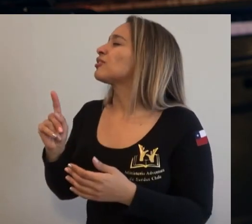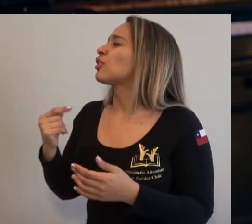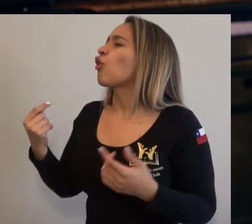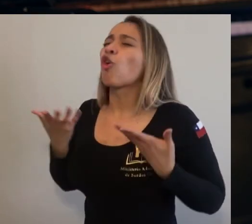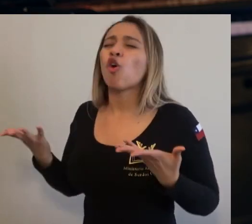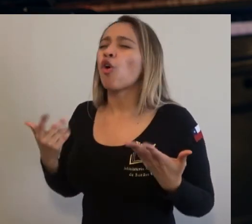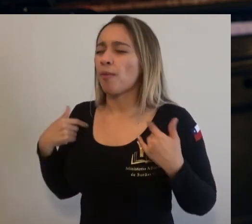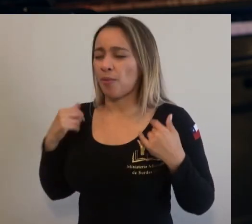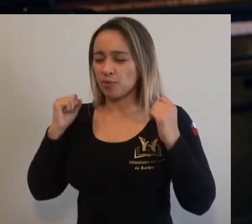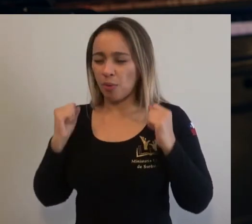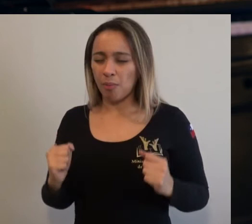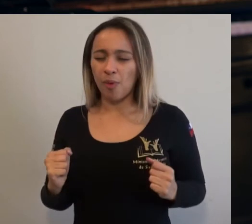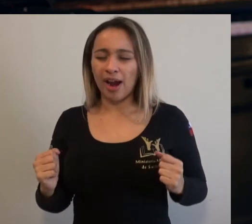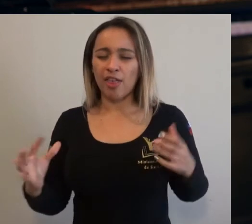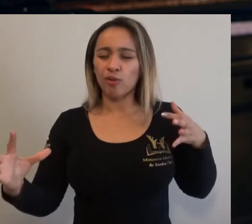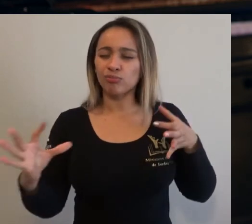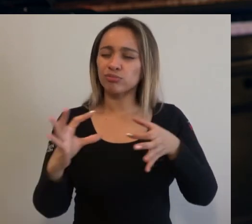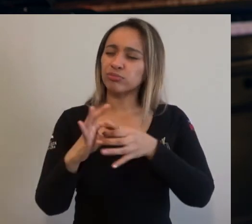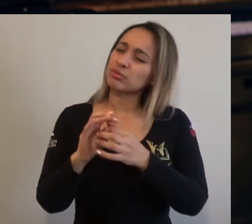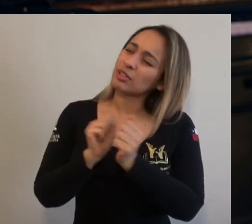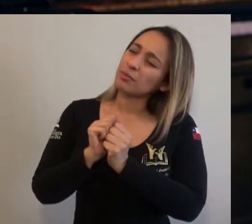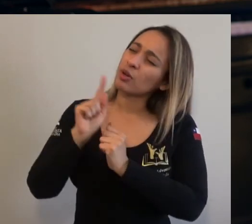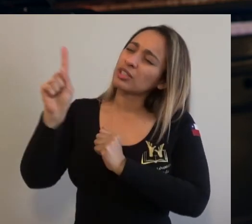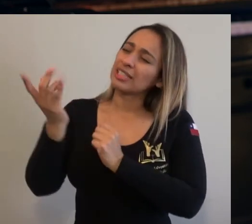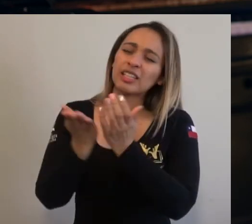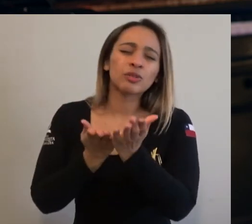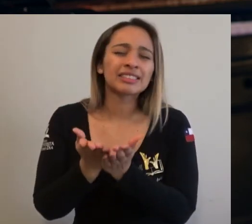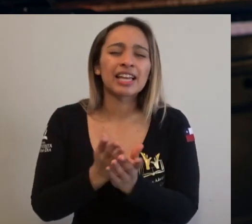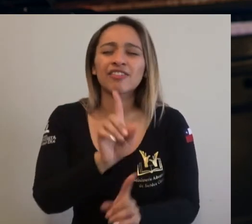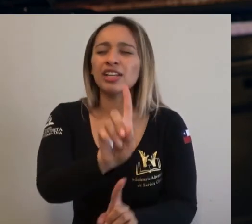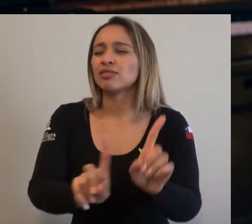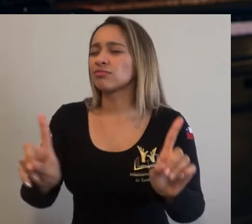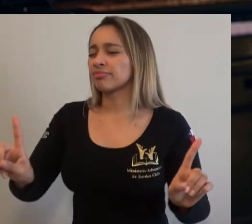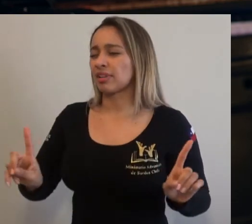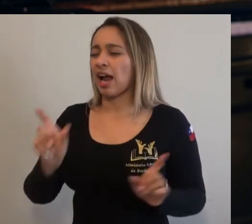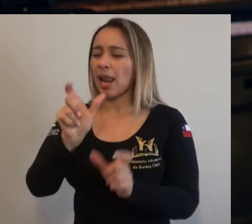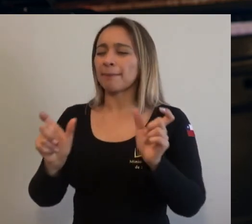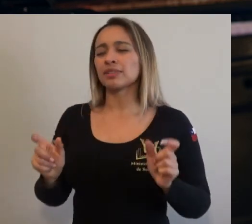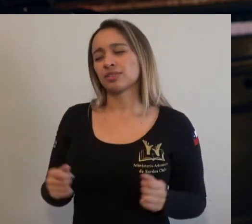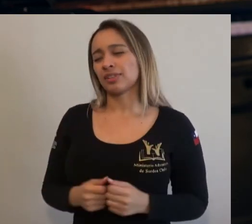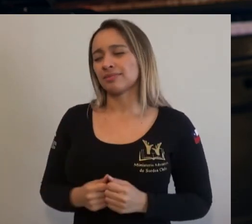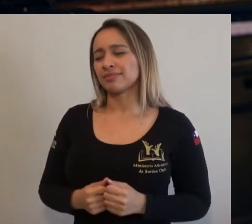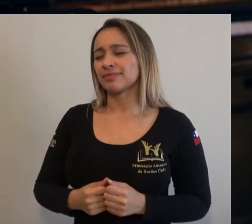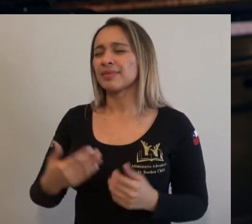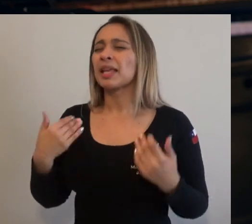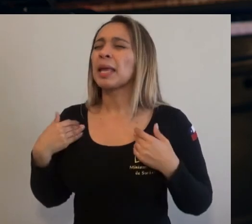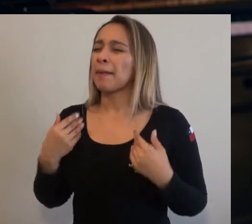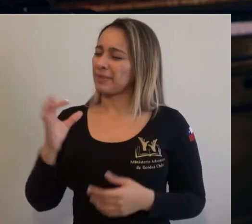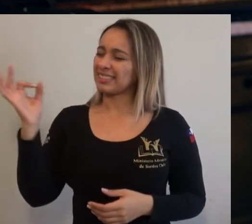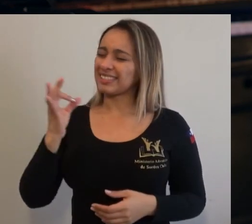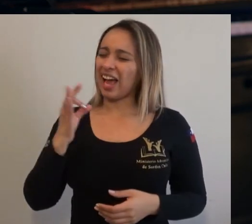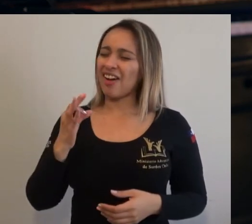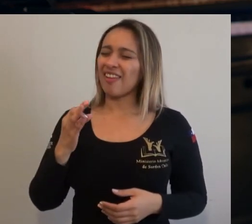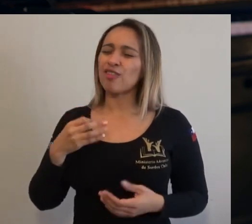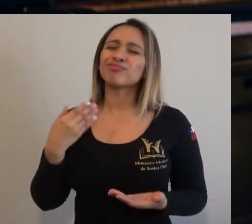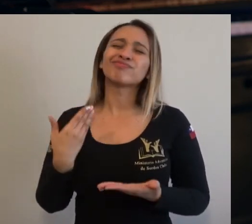otro, ver qué es lo que podemos hacer para conectarnos más contigo. Queremos realmente, Señor, tener sábados